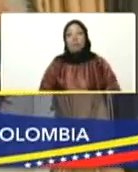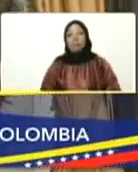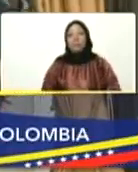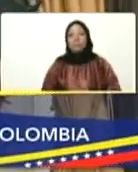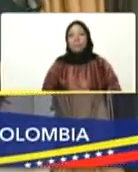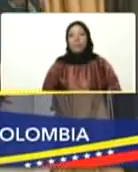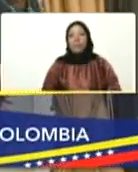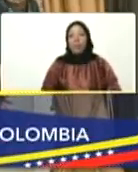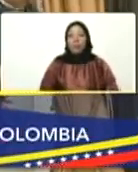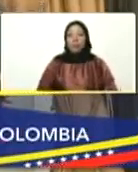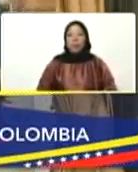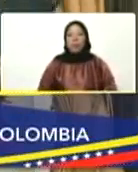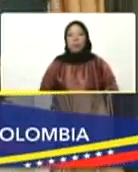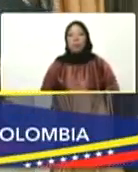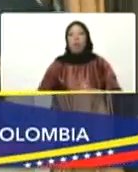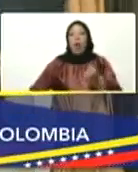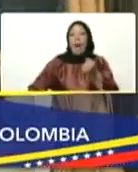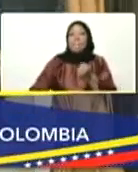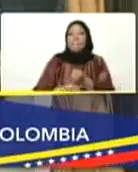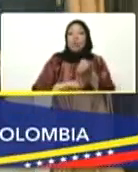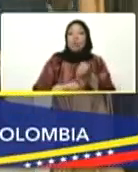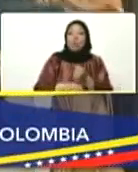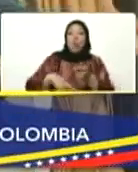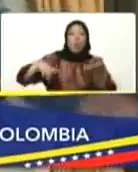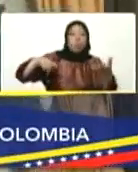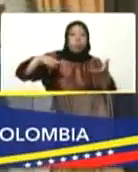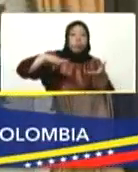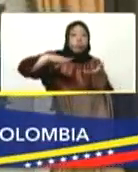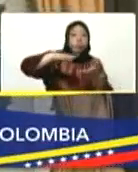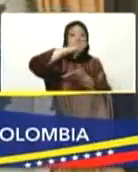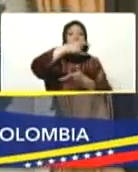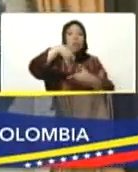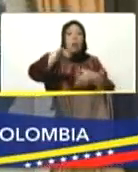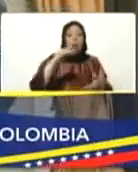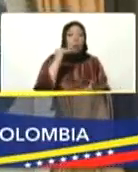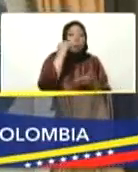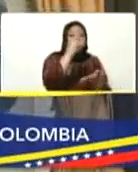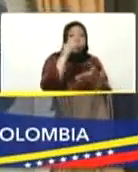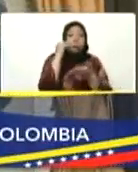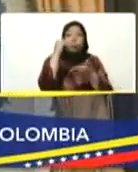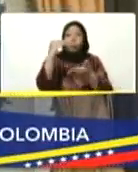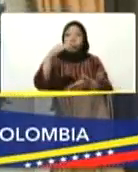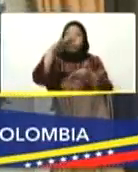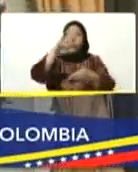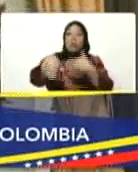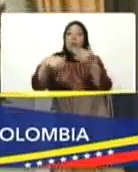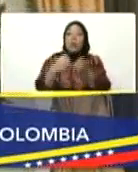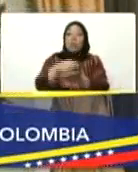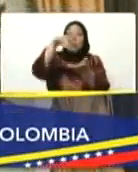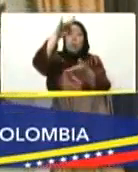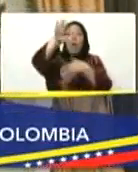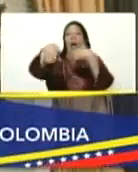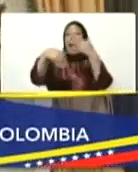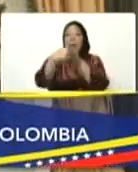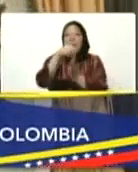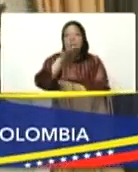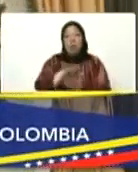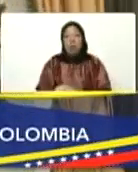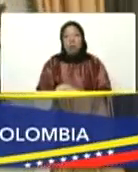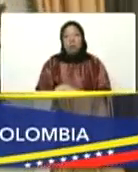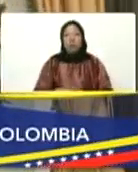para el refuerzo. Fueron los aviones y lanzaron los fusiles en caja, en paracaídas, y llegaron.